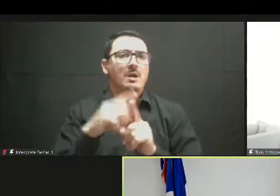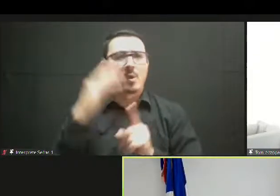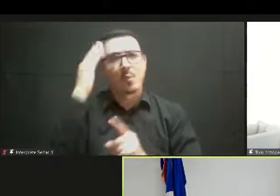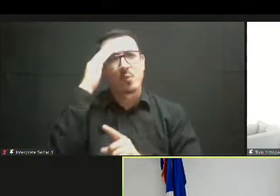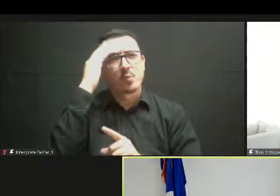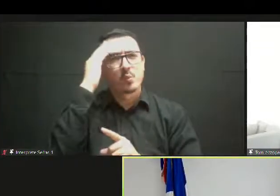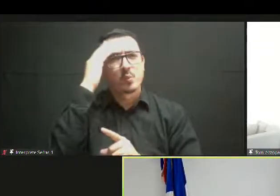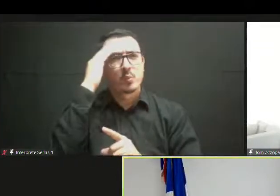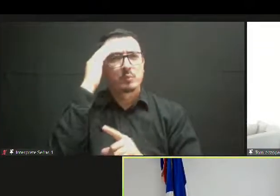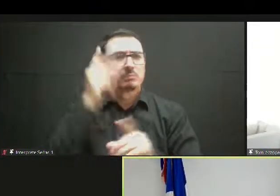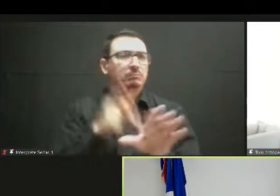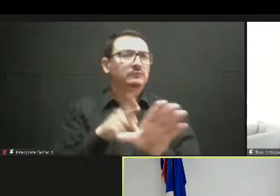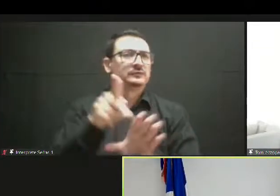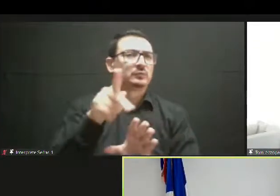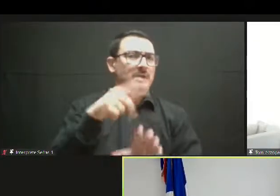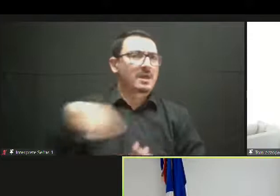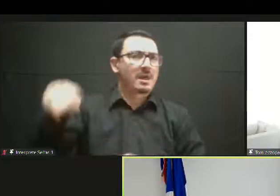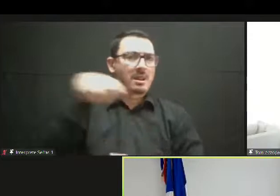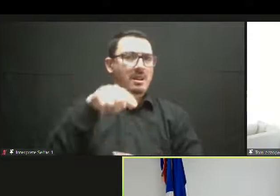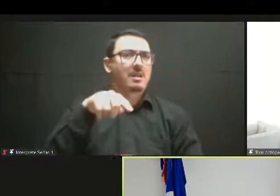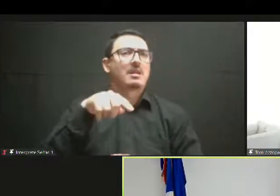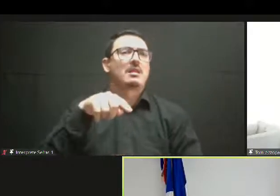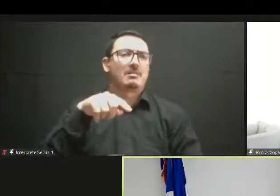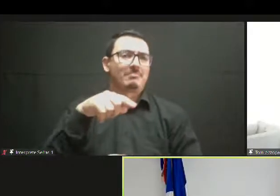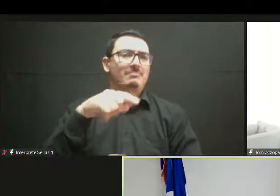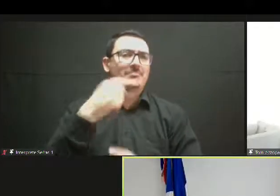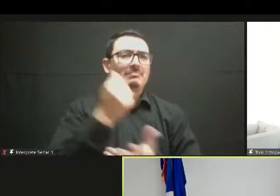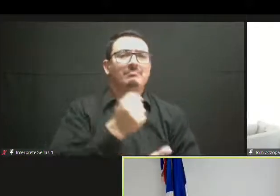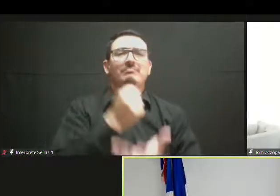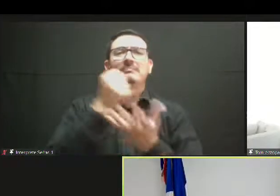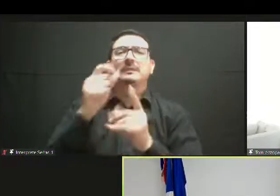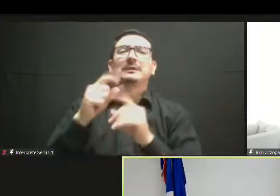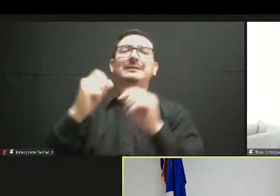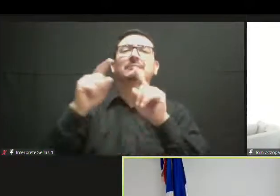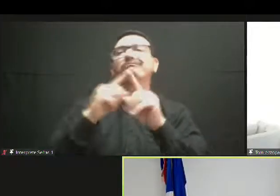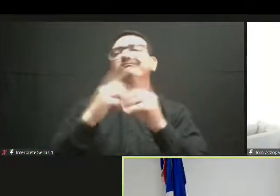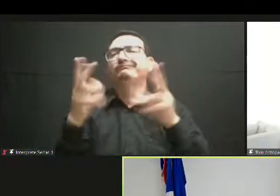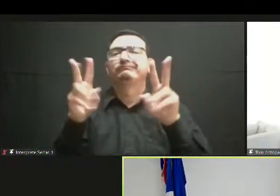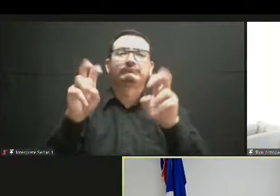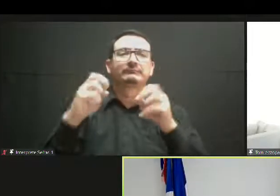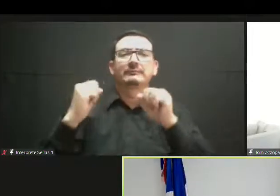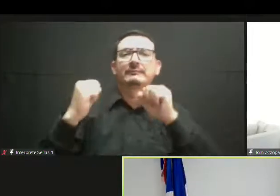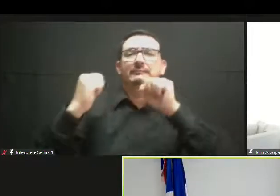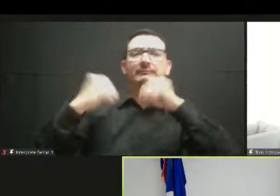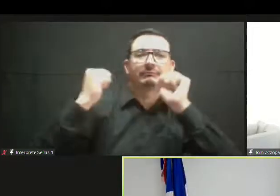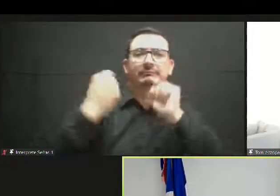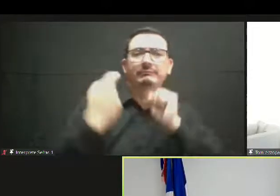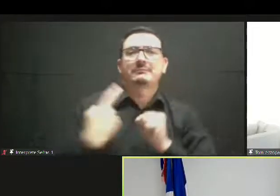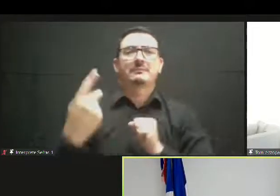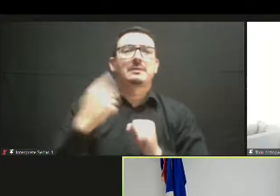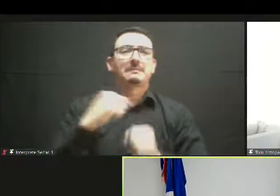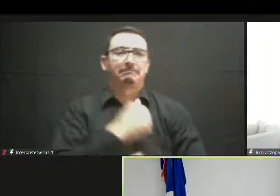y mecanismos de operación público-privadas. Como un cuarto pilar de esta estrategia también